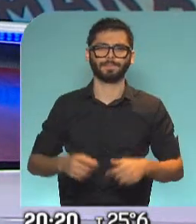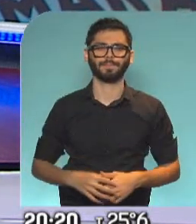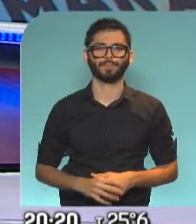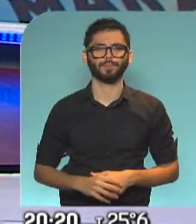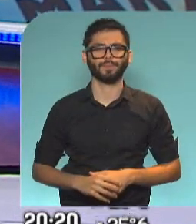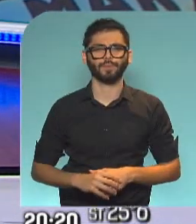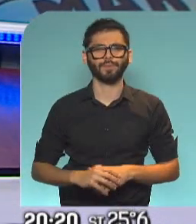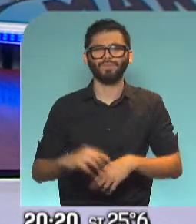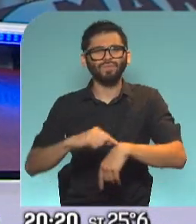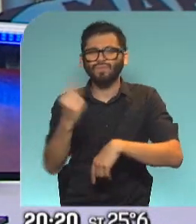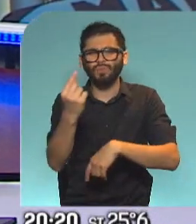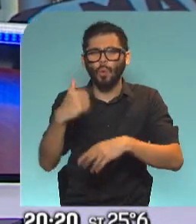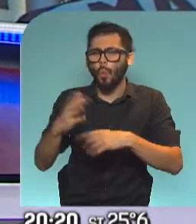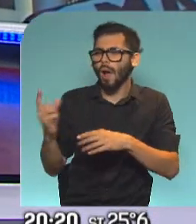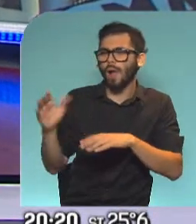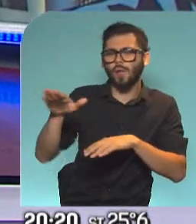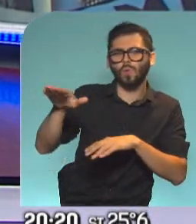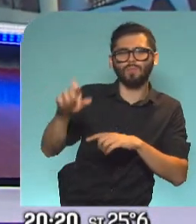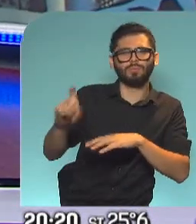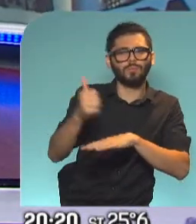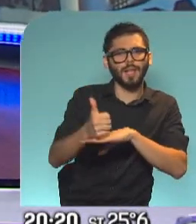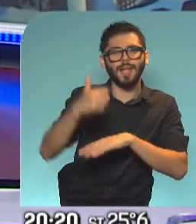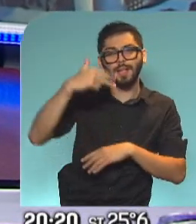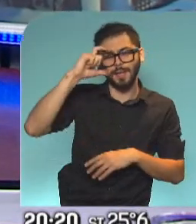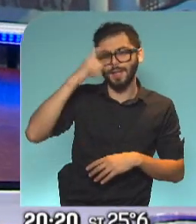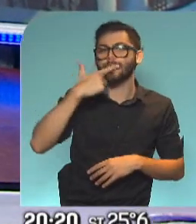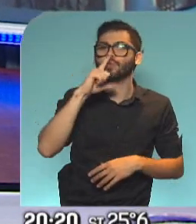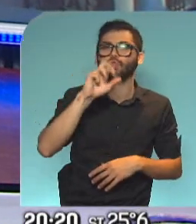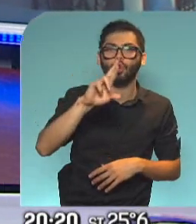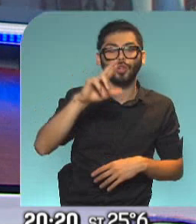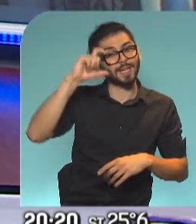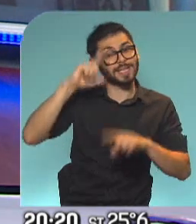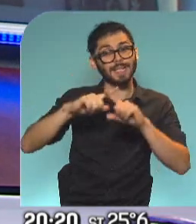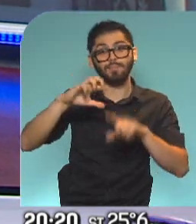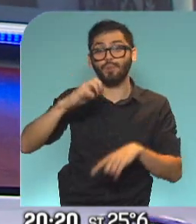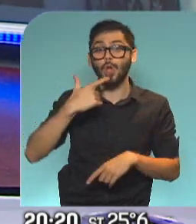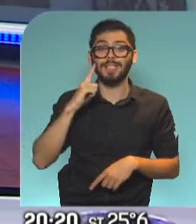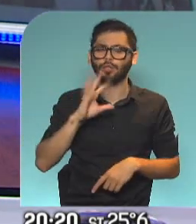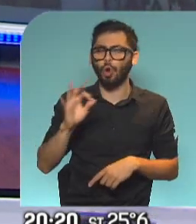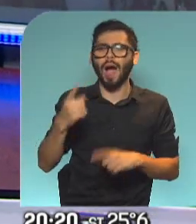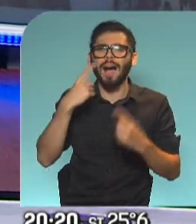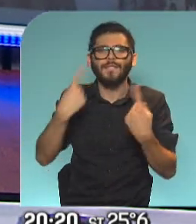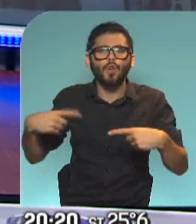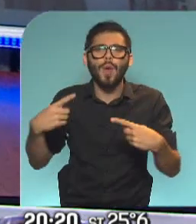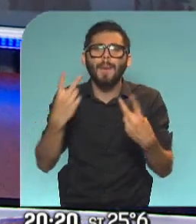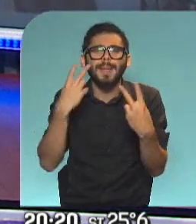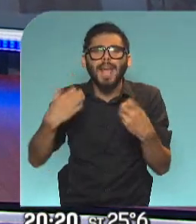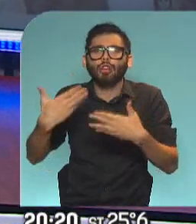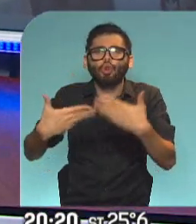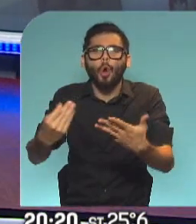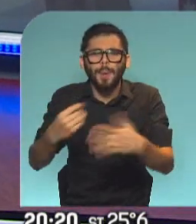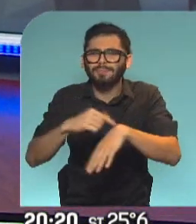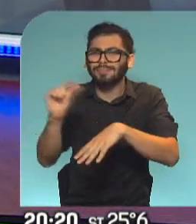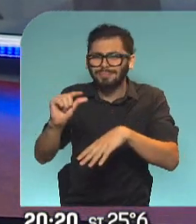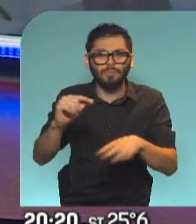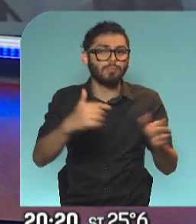En segundos con Néstor Espósito sabremos las novedades, cómo está la investigación verdaderamente, hacia dónde avanza. En minutos el doctor